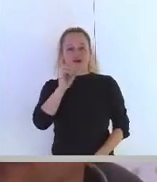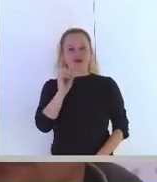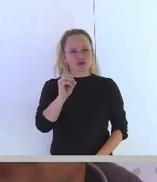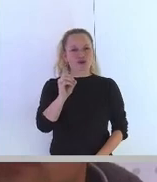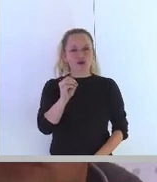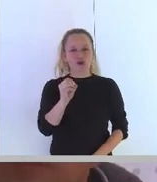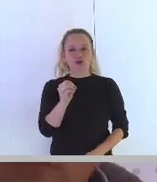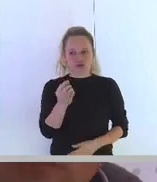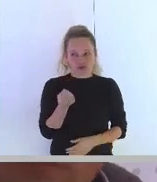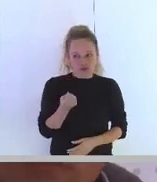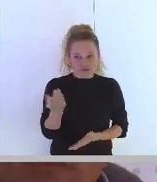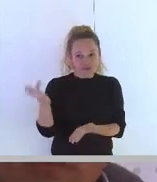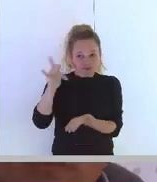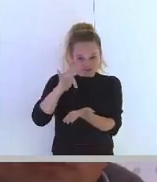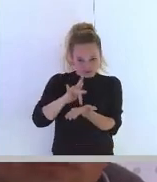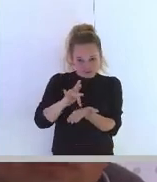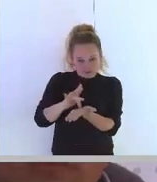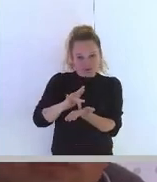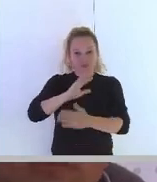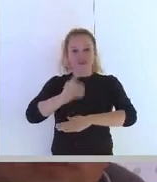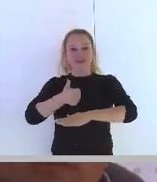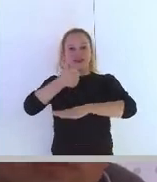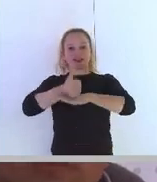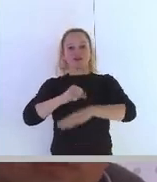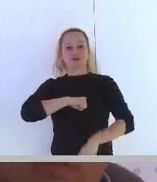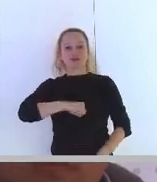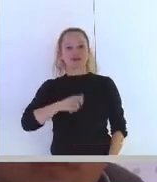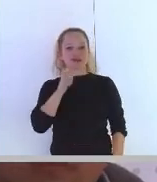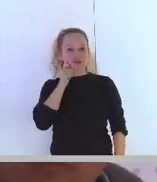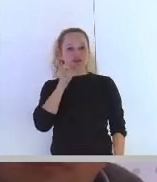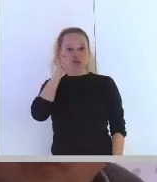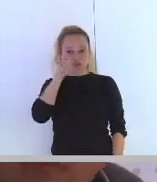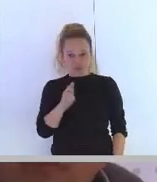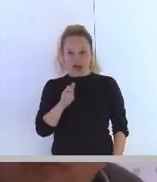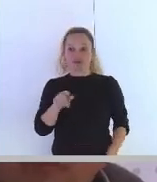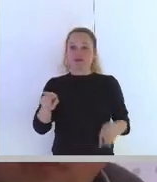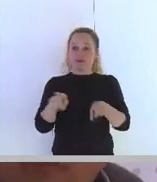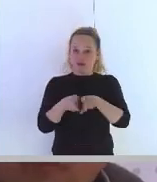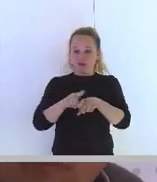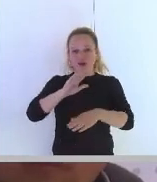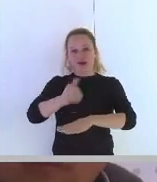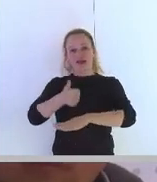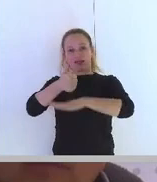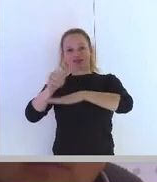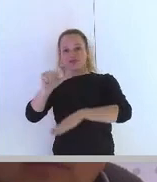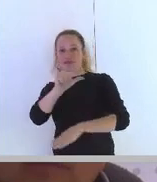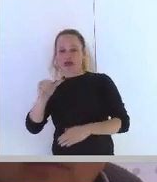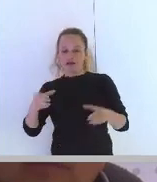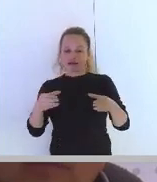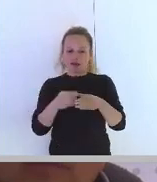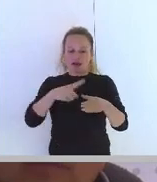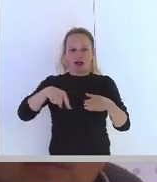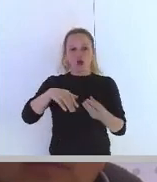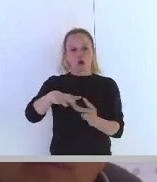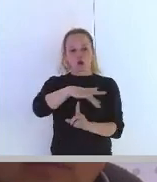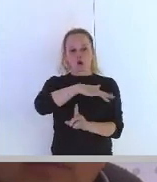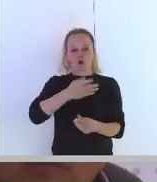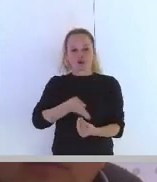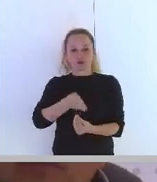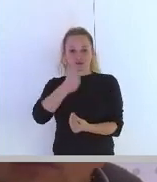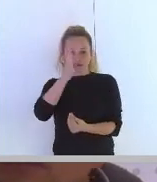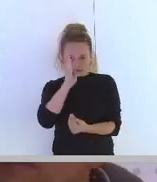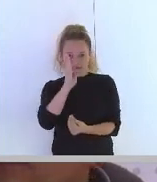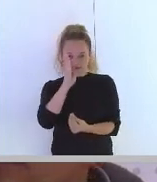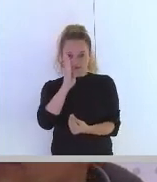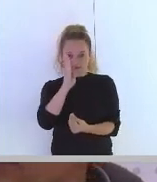está por llegar, director de Derechos Humanos, aquí está también la directora de Asuntos Religiosos